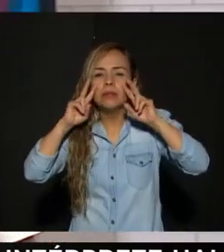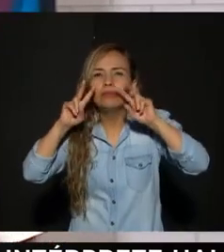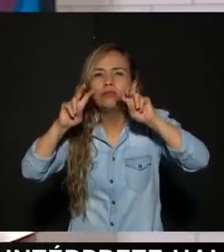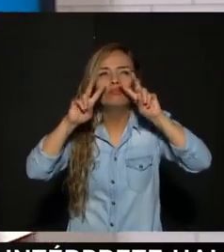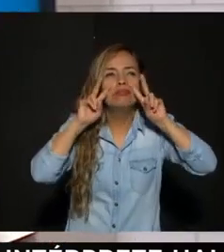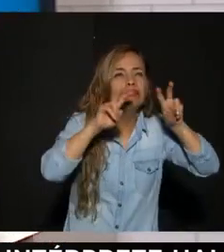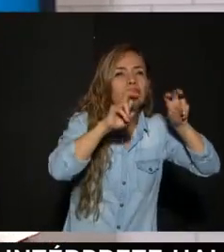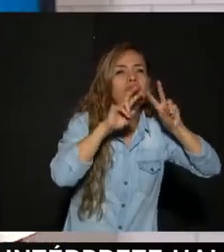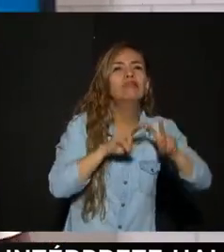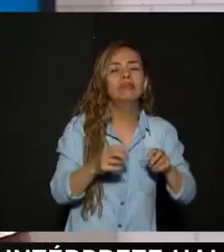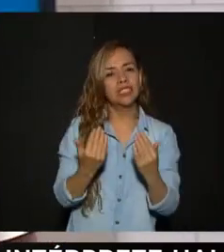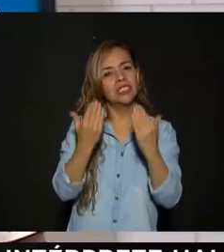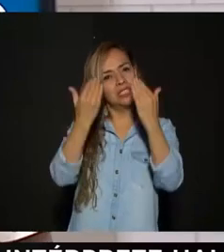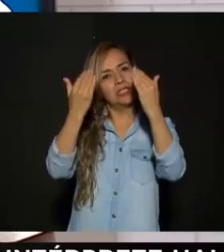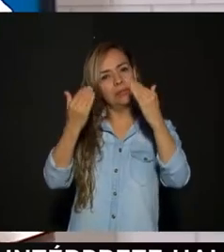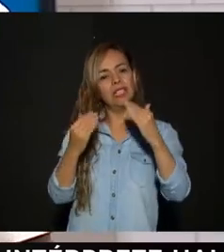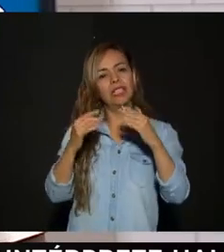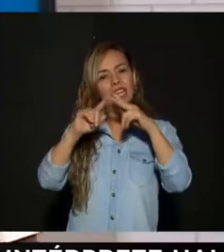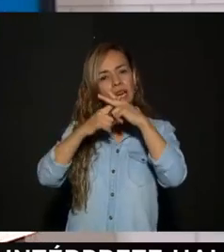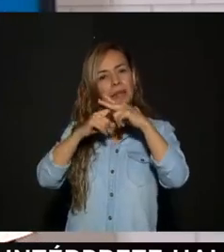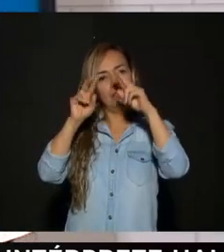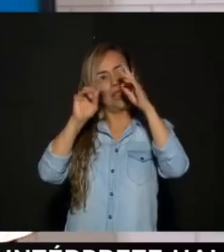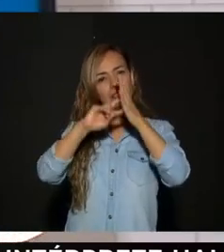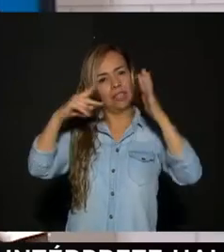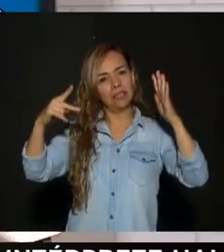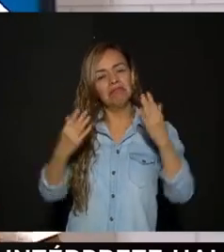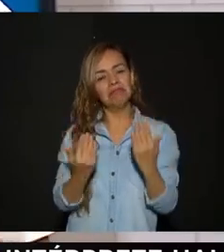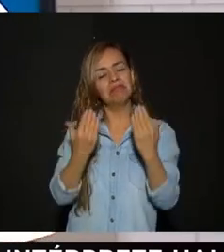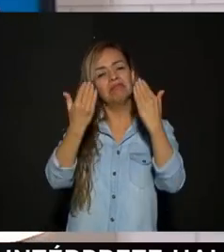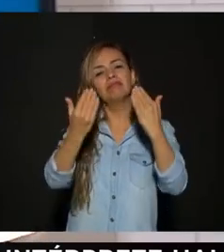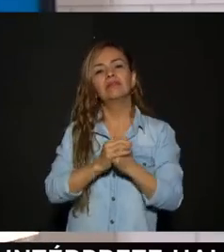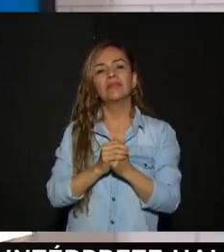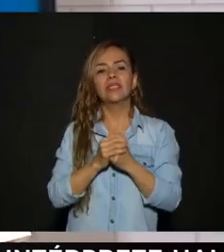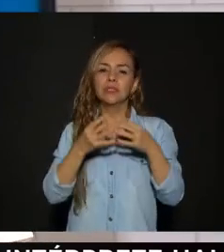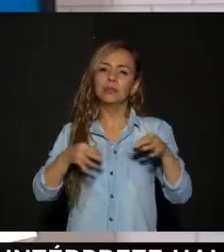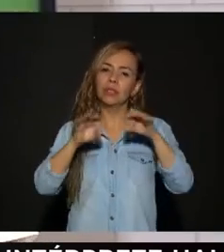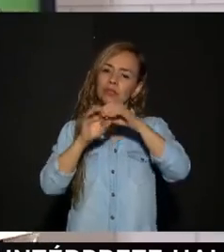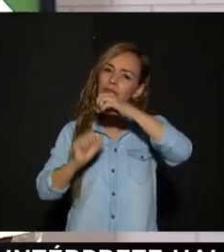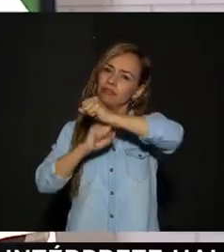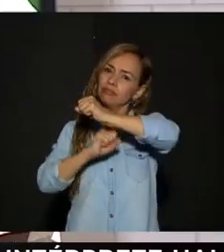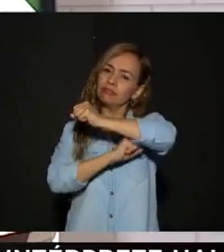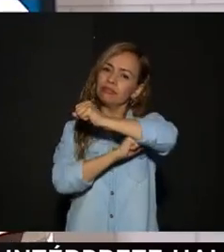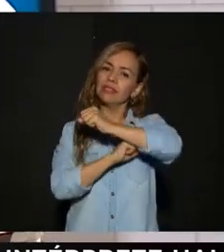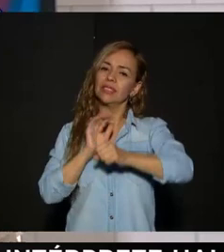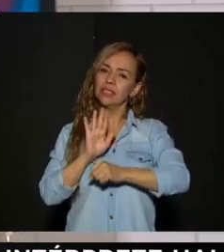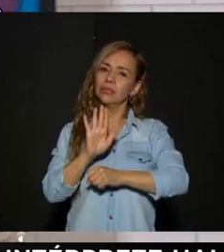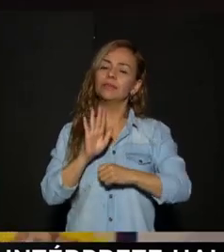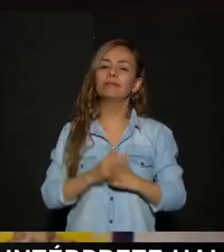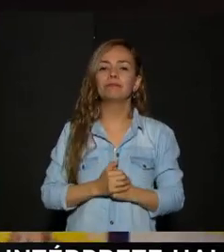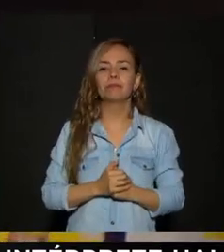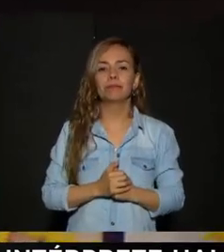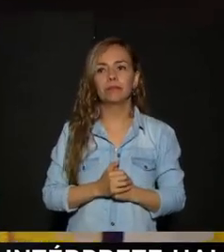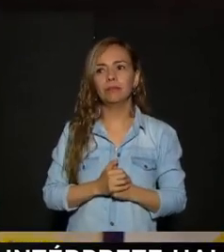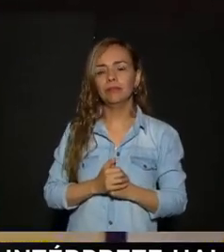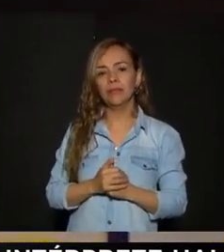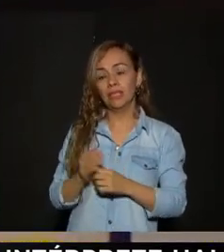qué nos sirven realmente esas herramientas tecnológicas. Entonces, desde ahí también podemos fortalecer todo ese tema. A ese punto iba, antes de que